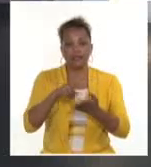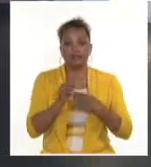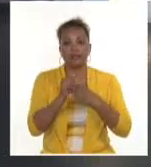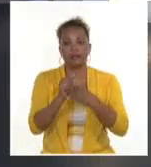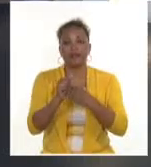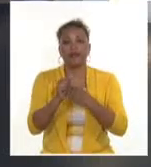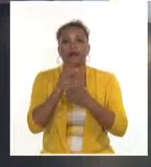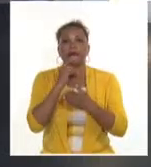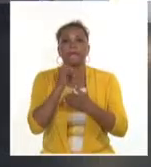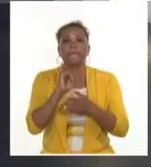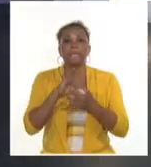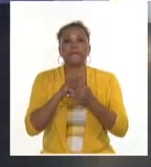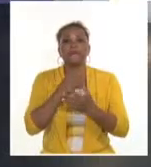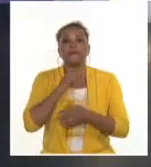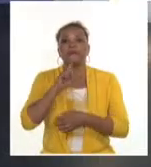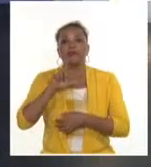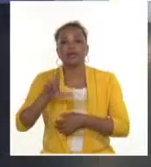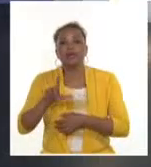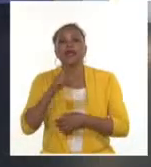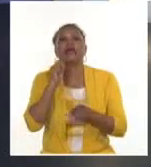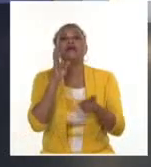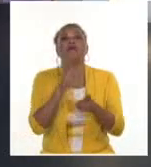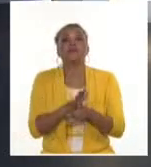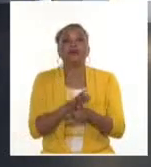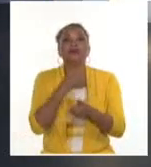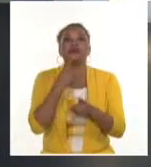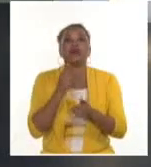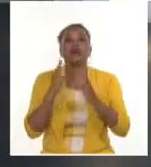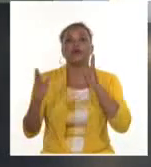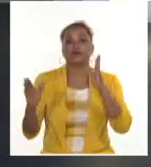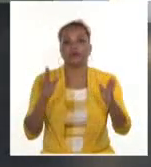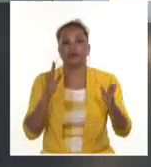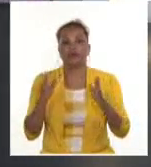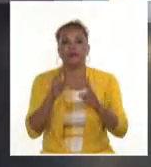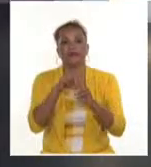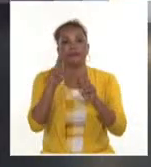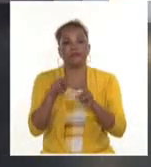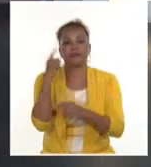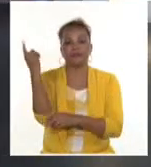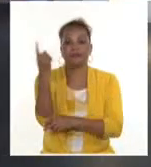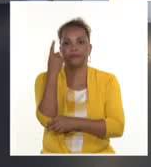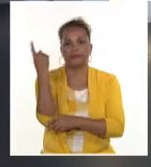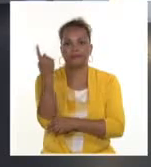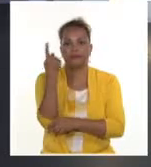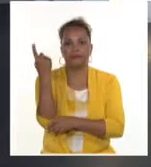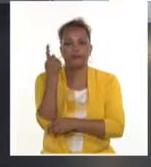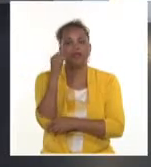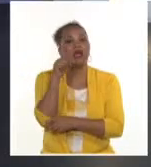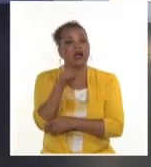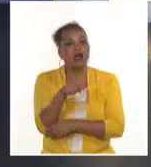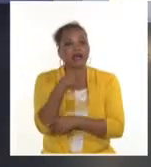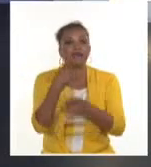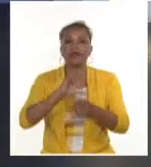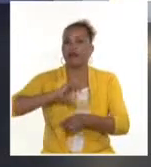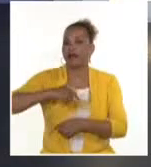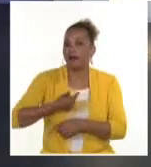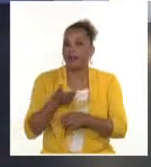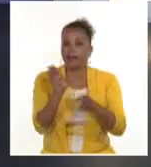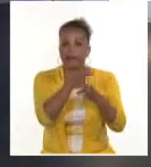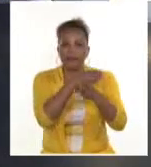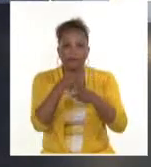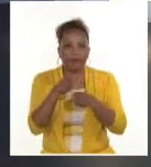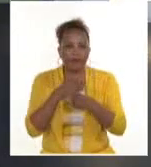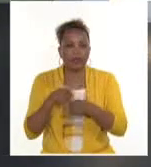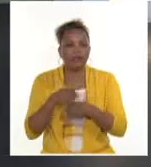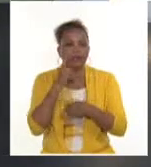Iglesias iniciará una temporada en la sala vellaneda del teatro nacional que incluye piezas significativas de su repertorio